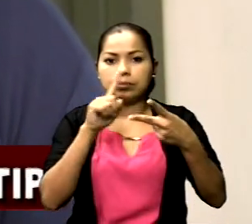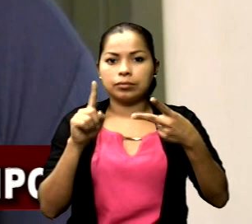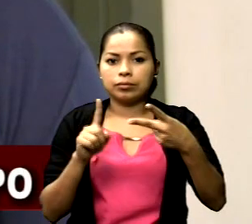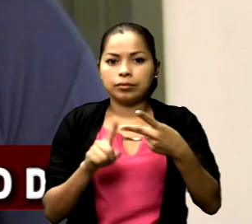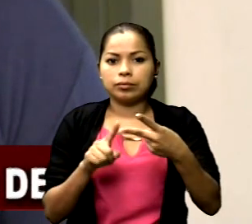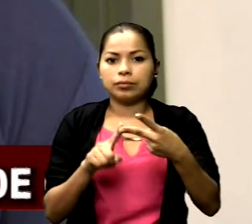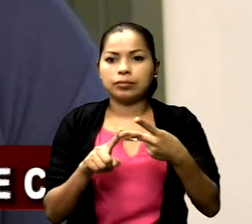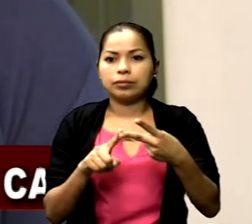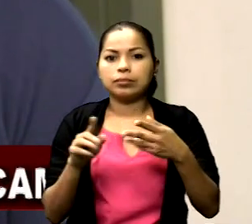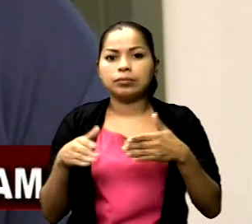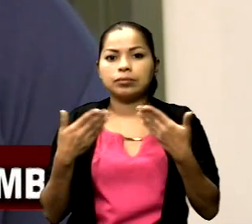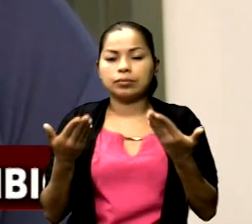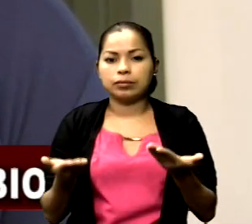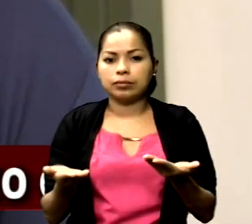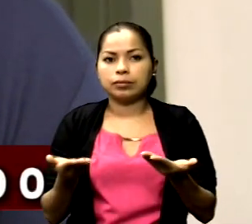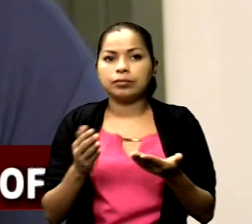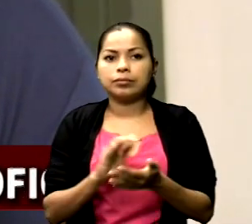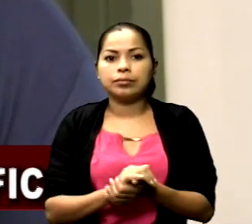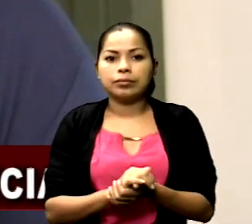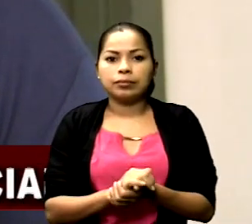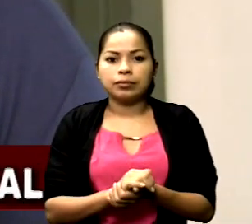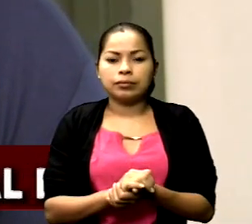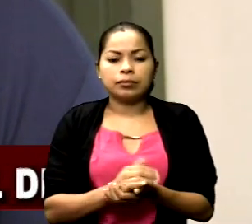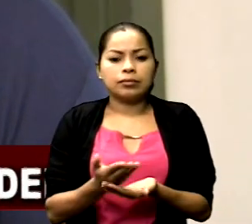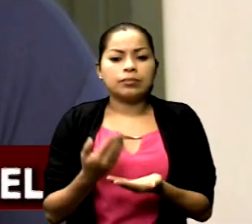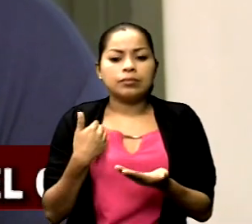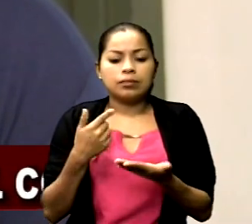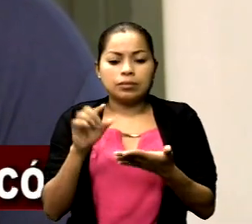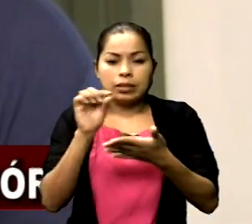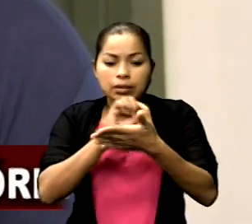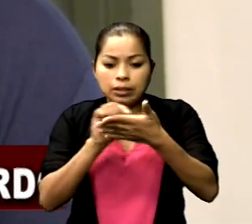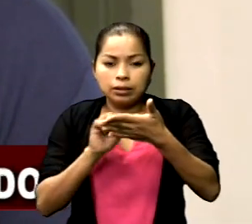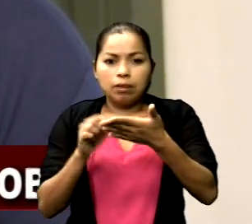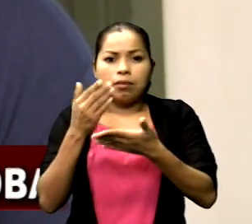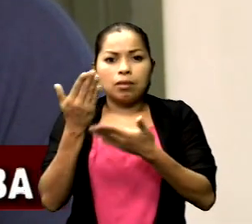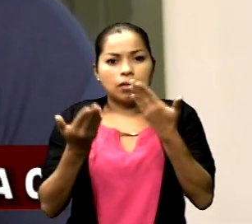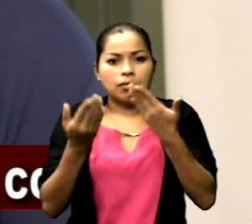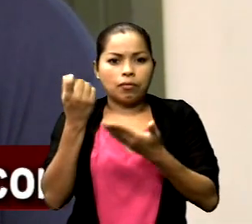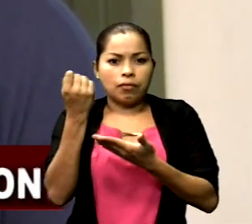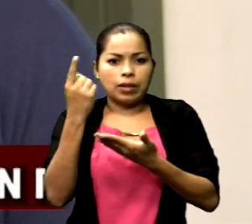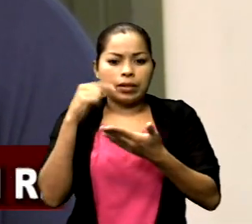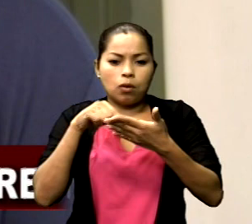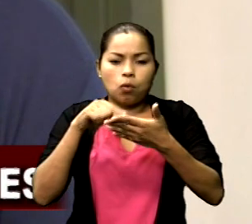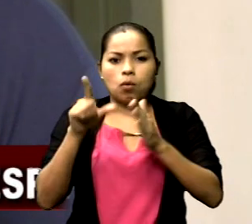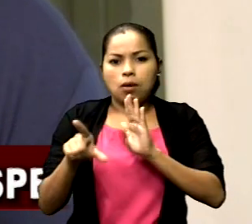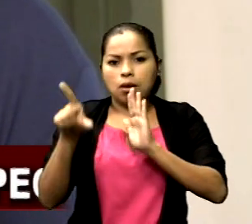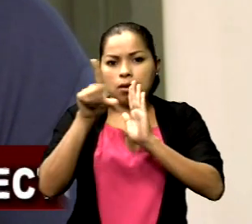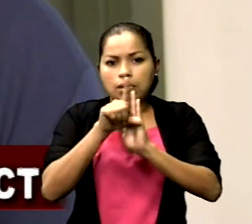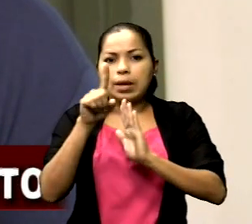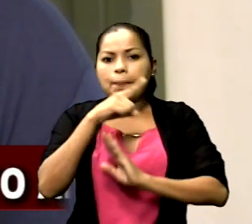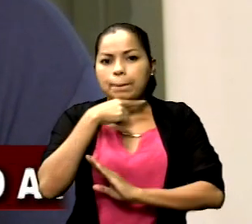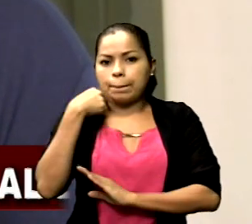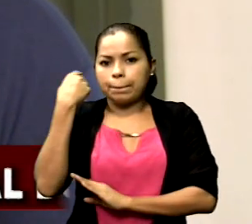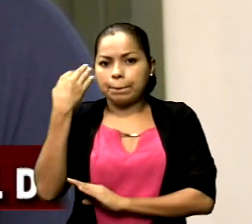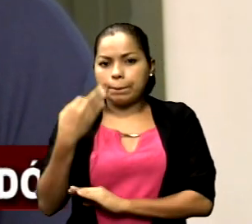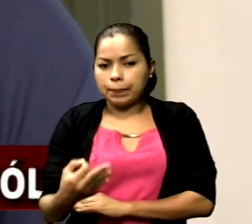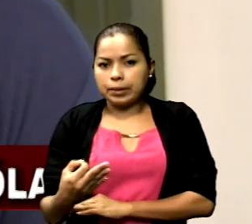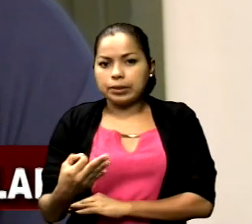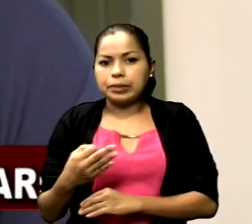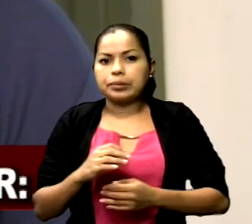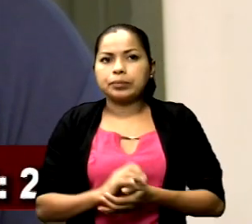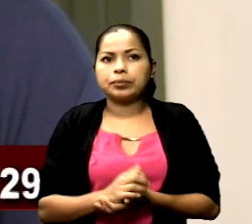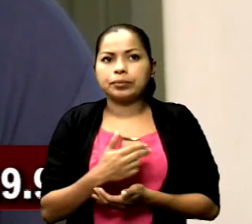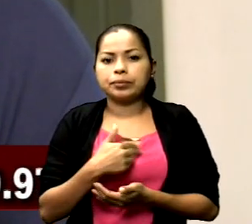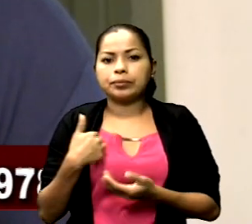lugar, para ponerle, digamos, los elementos que hacen que una ley verdaderamente se haga